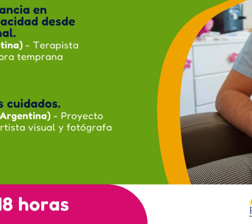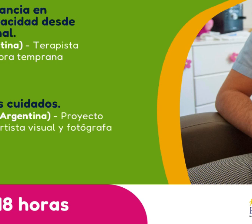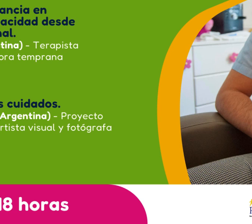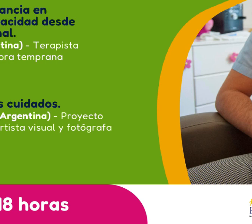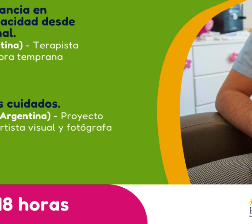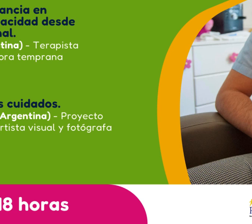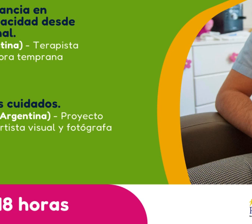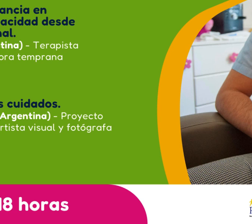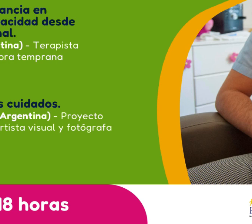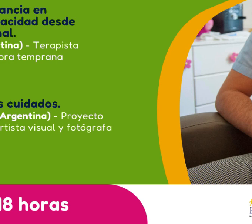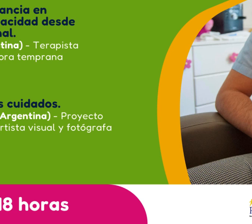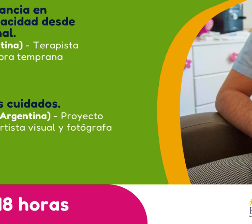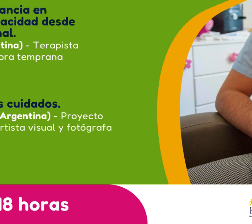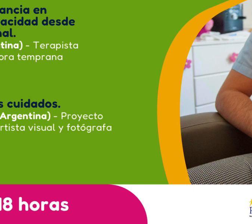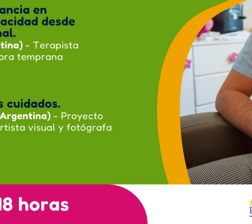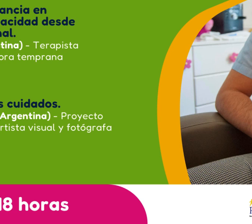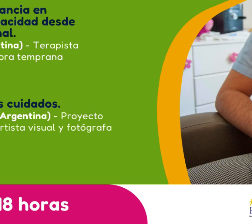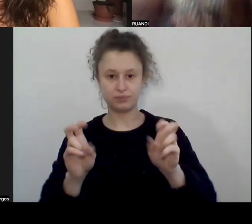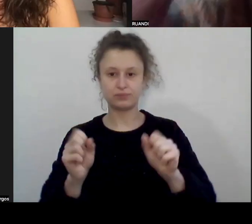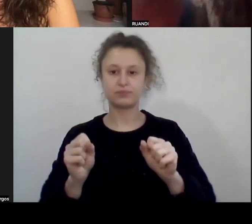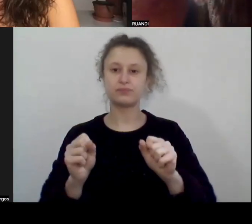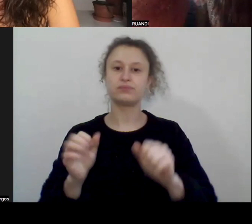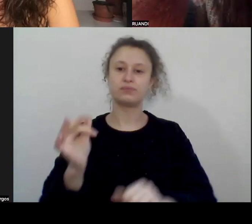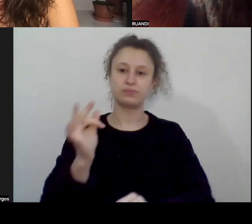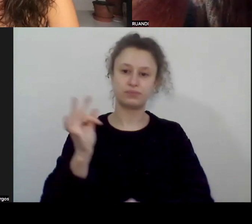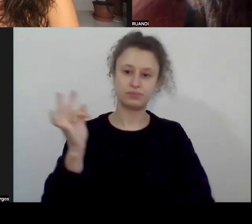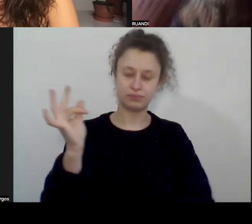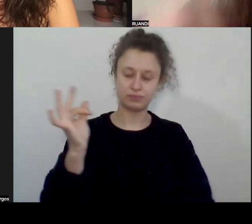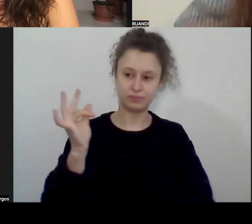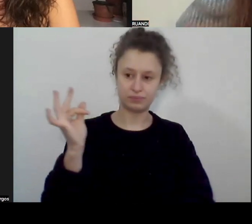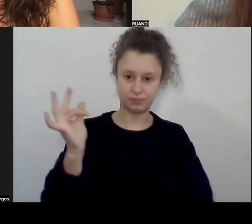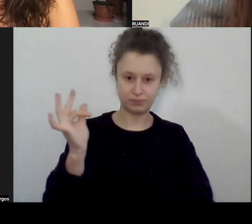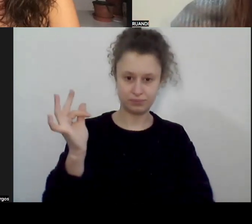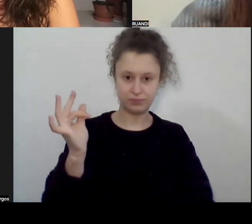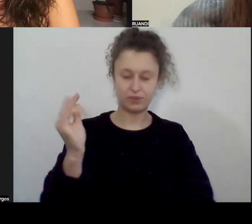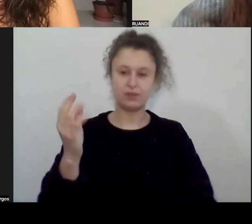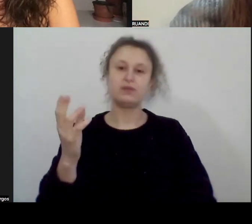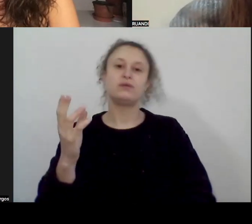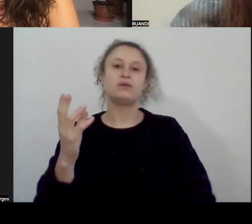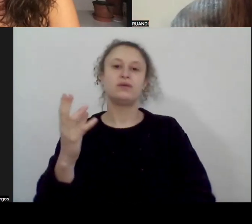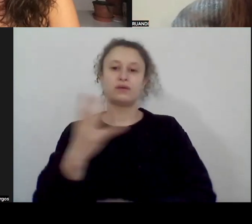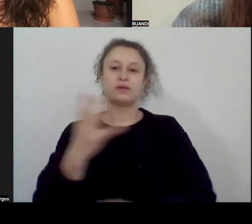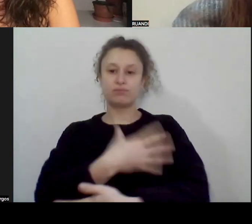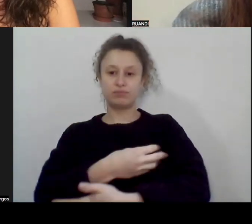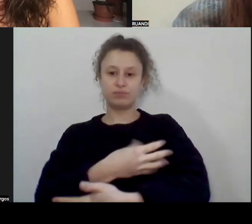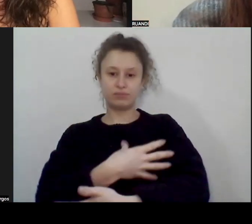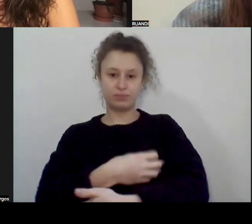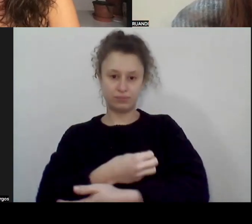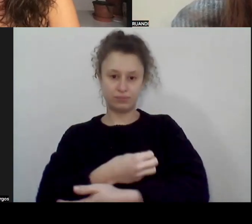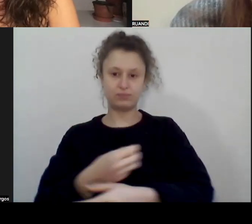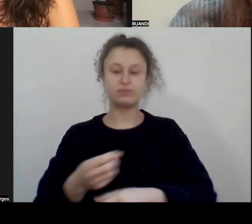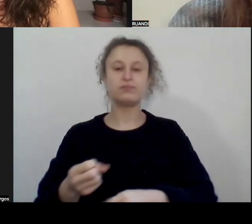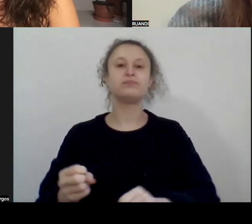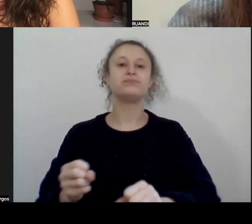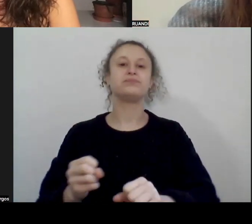Continuamos entonces con la última charla de este simposio, organizado por Ruandi y por